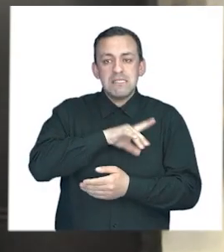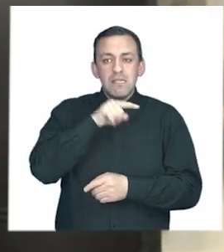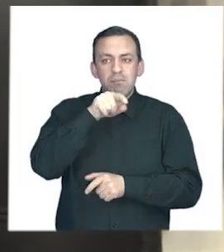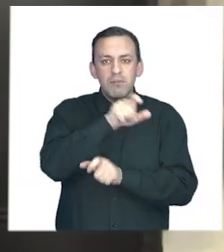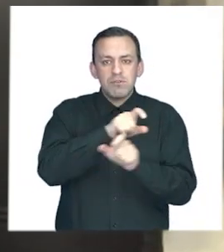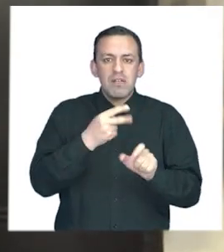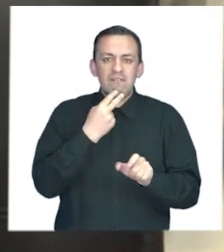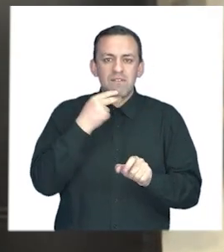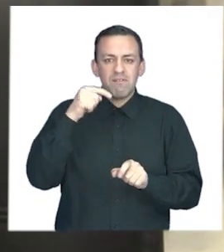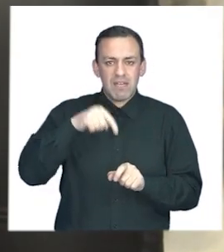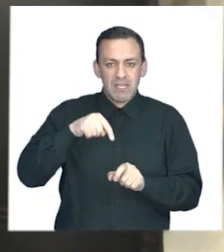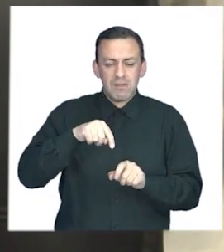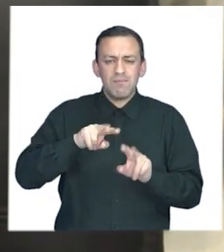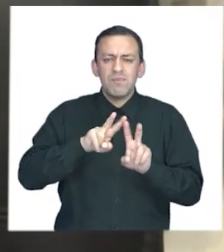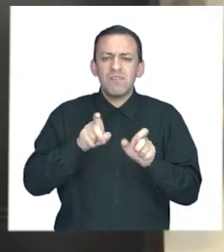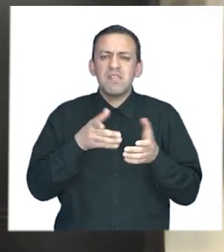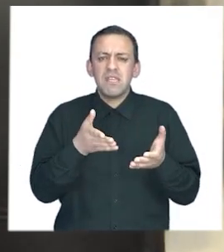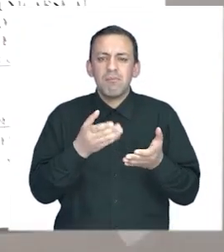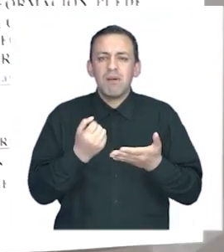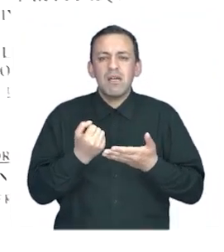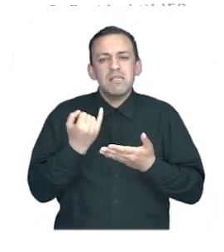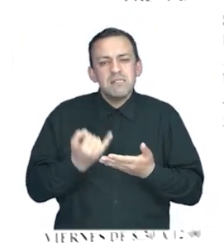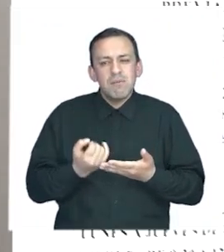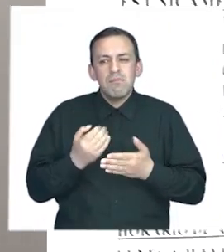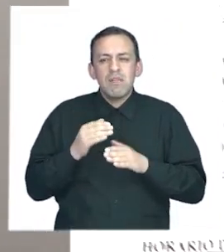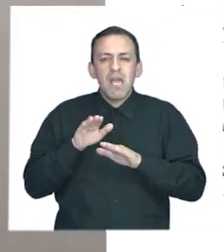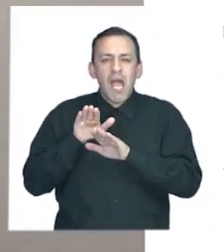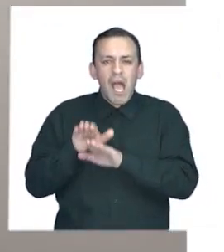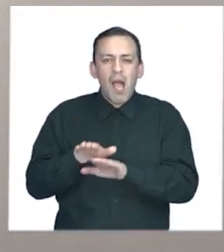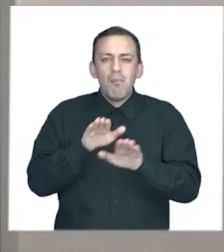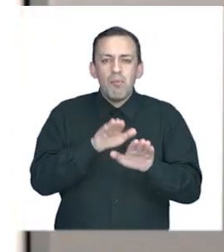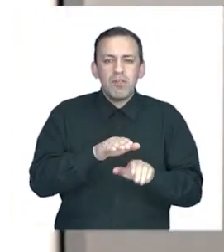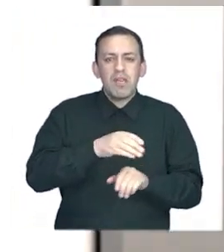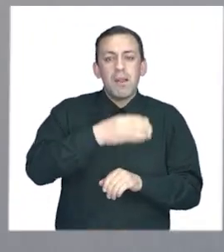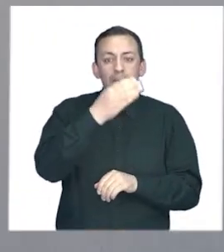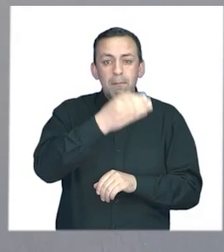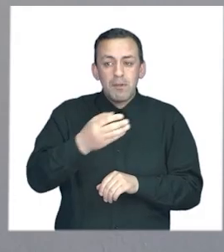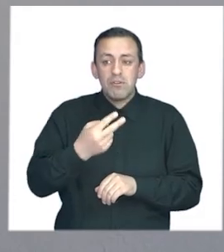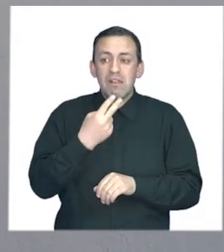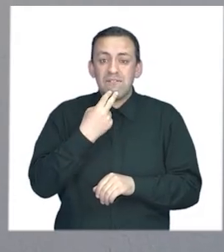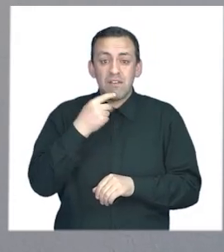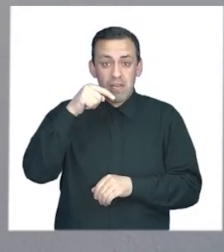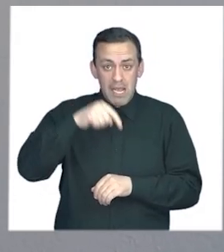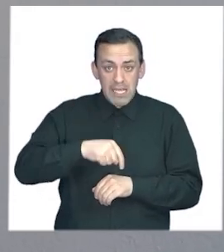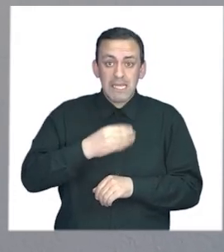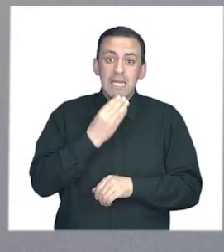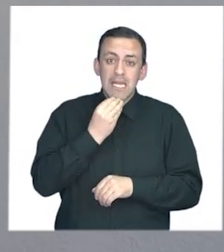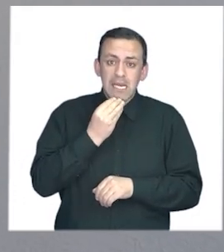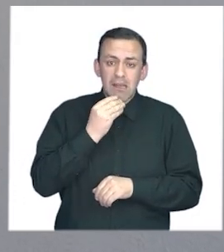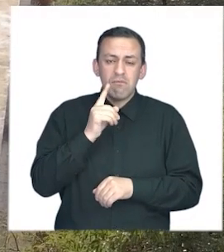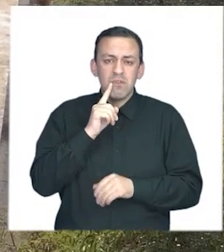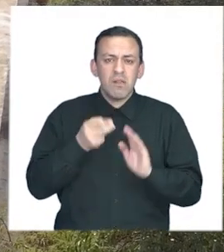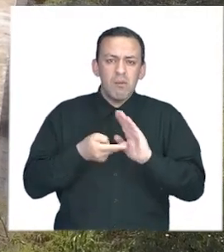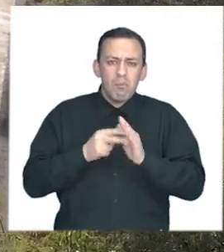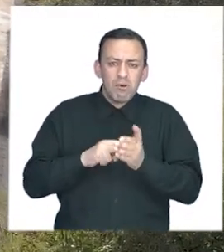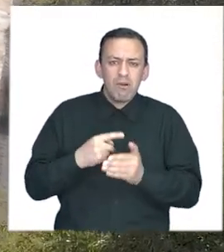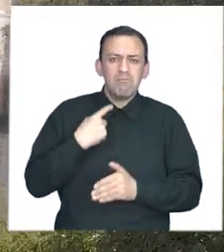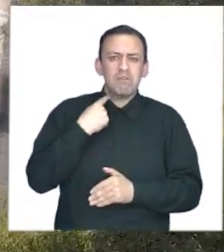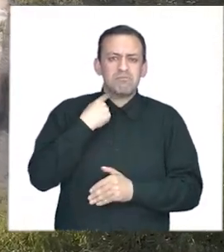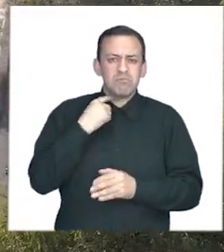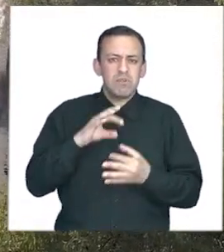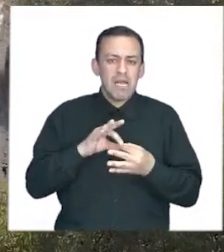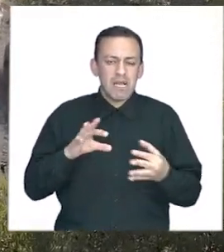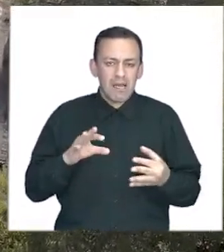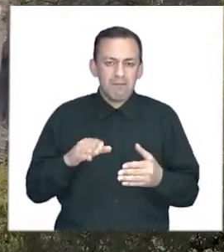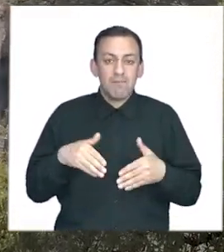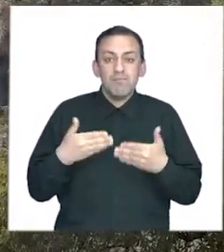de los connacionales en el exterior, y en ese sentido intentamos siempre apoyar especialmente a aquellos connacionales que están en situación de mayor vulnerabilidad. Es